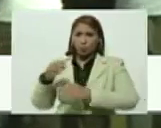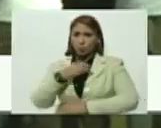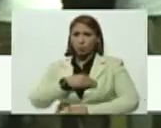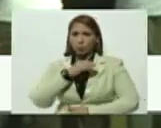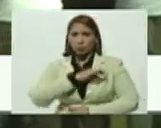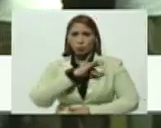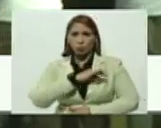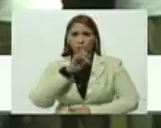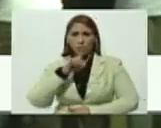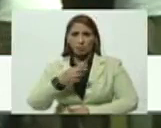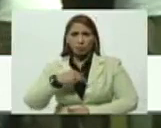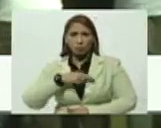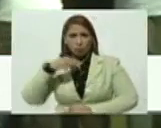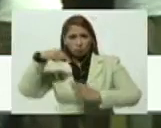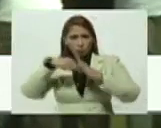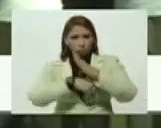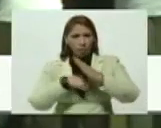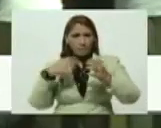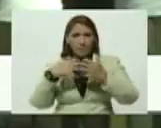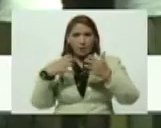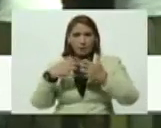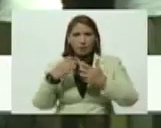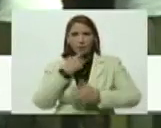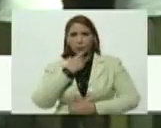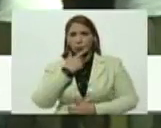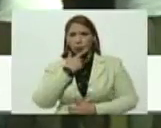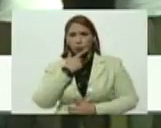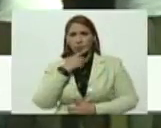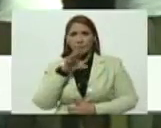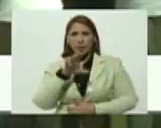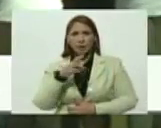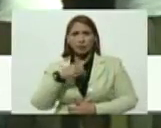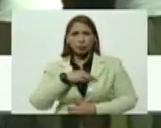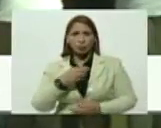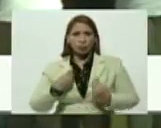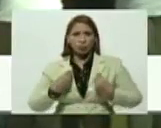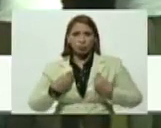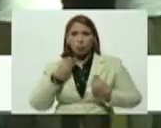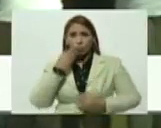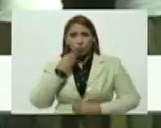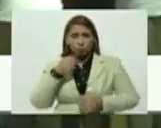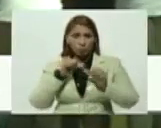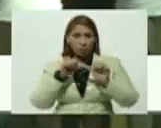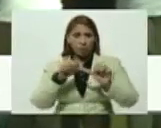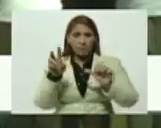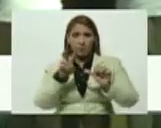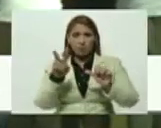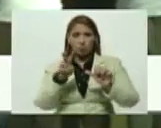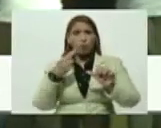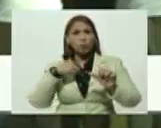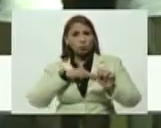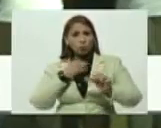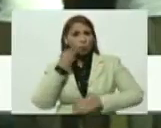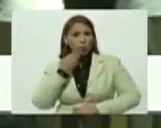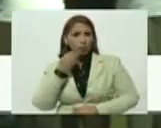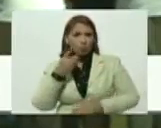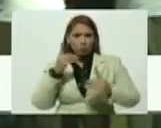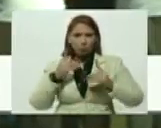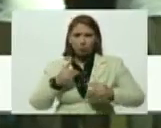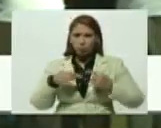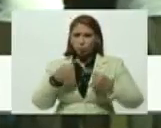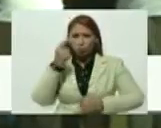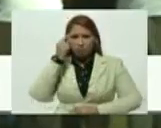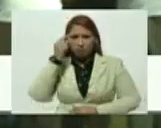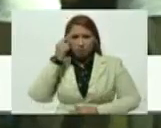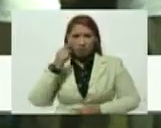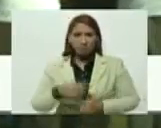sociales, bueno, estamos inmersos en esta batalla hermosa por la patria, por la vida. Somos la juventud que decidió quedarse en Venezuela, somos la juventud que decide cada día